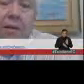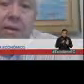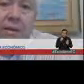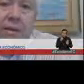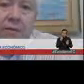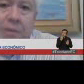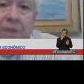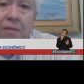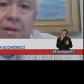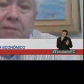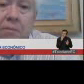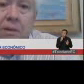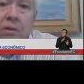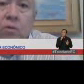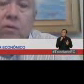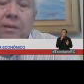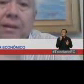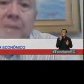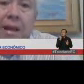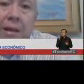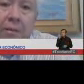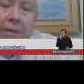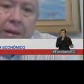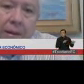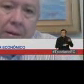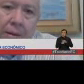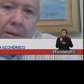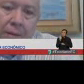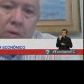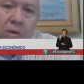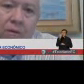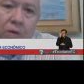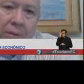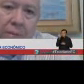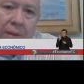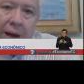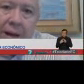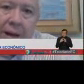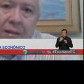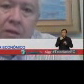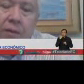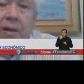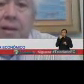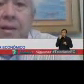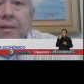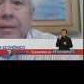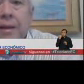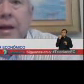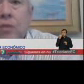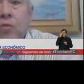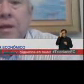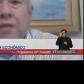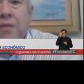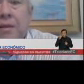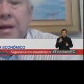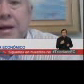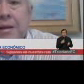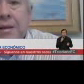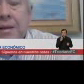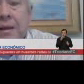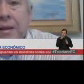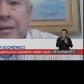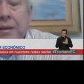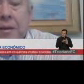fiscal, identificar financiamiento, tratar de alguna forma en bajar ese nivel de gasto sin